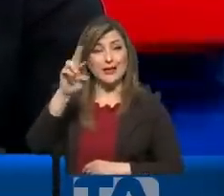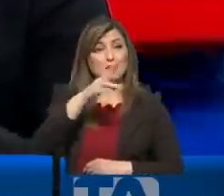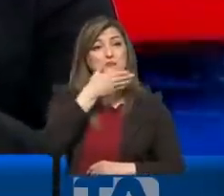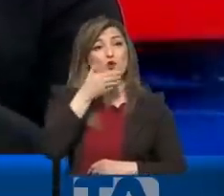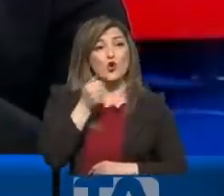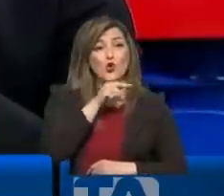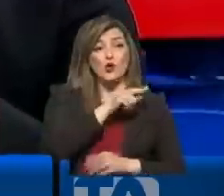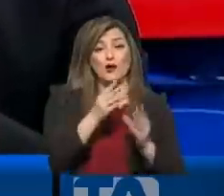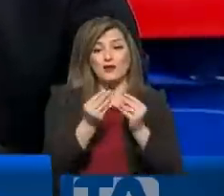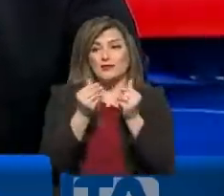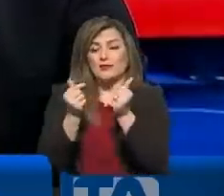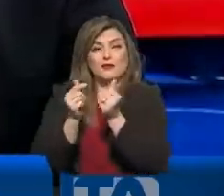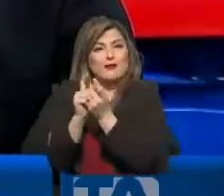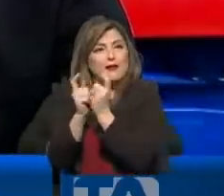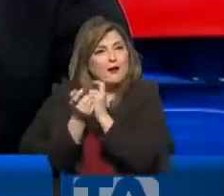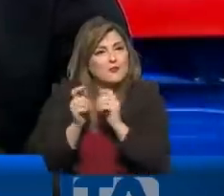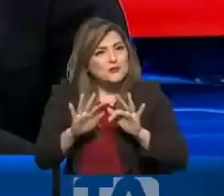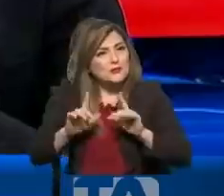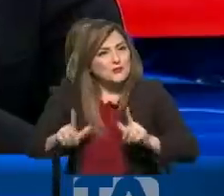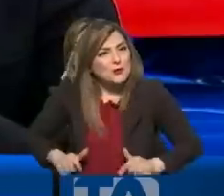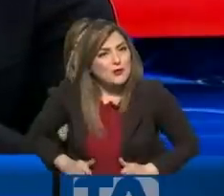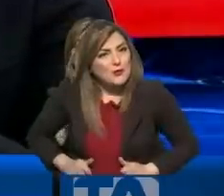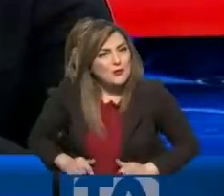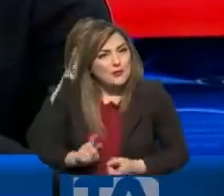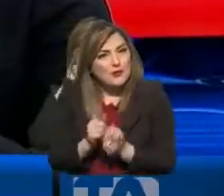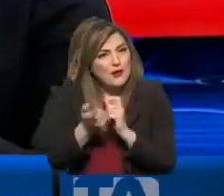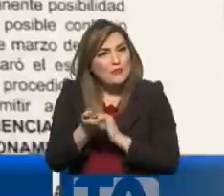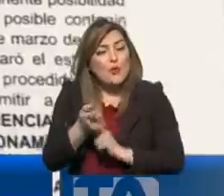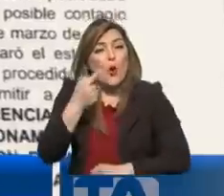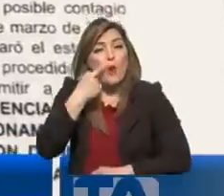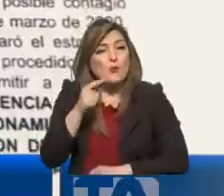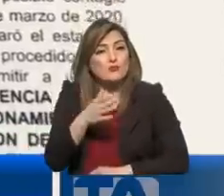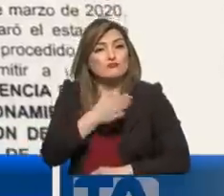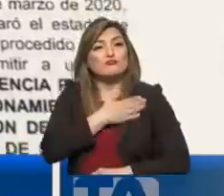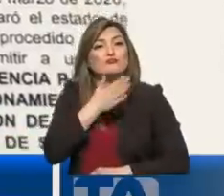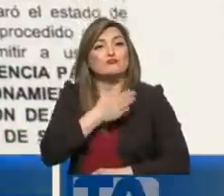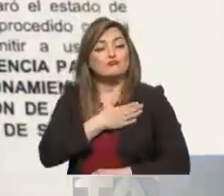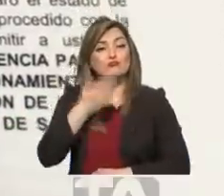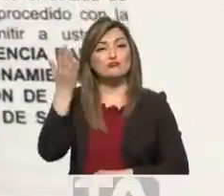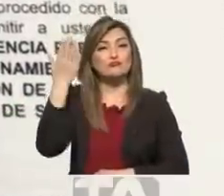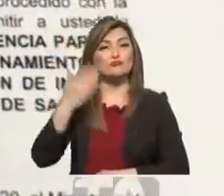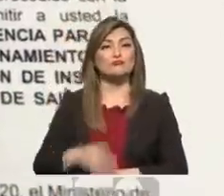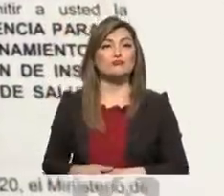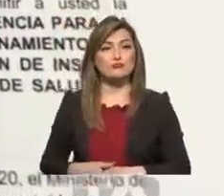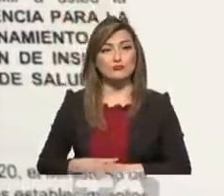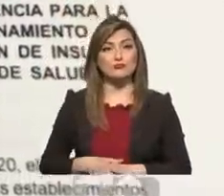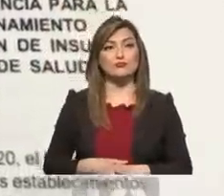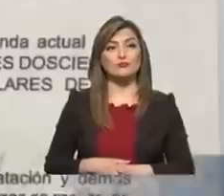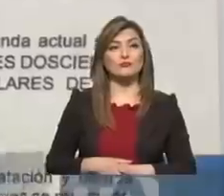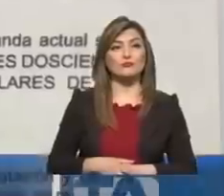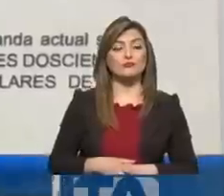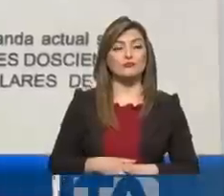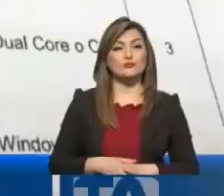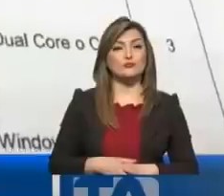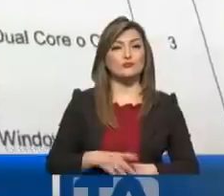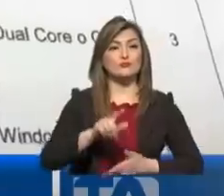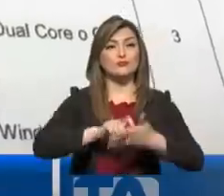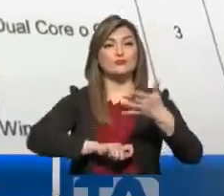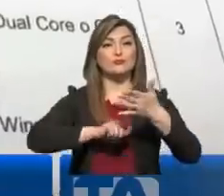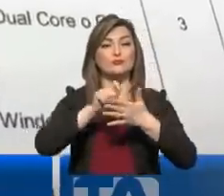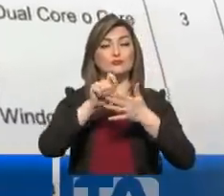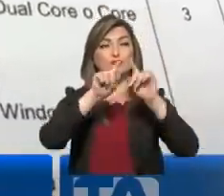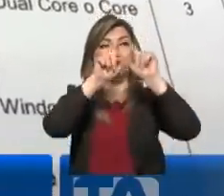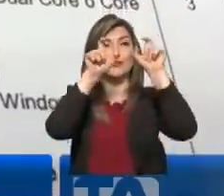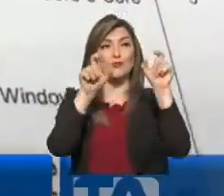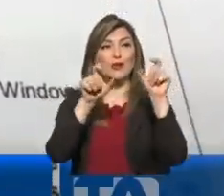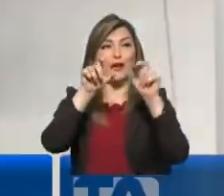cambiado por el secretario de salud, hombre de confianza del alcalde. El firmante de la notificación de adjudicación a la empresa AWT, que